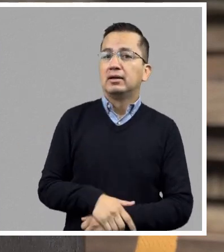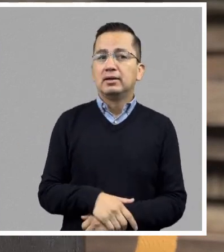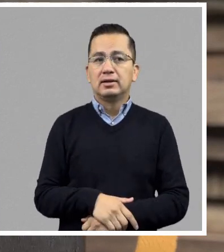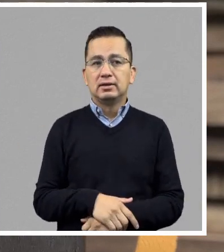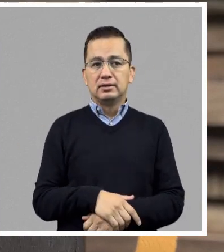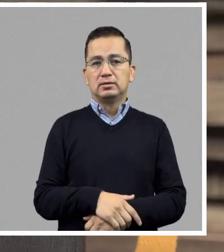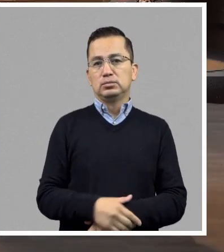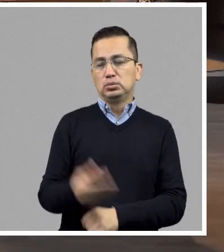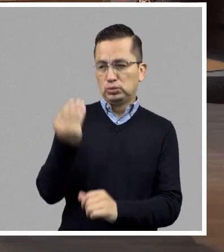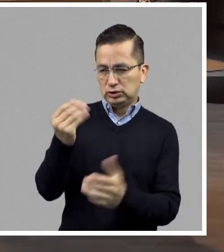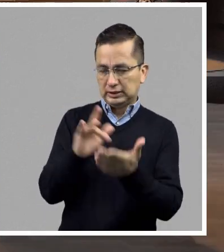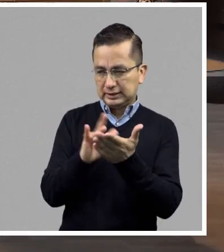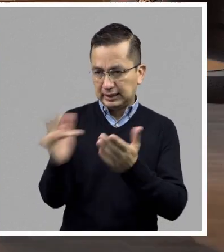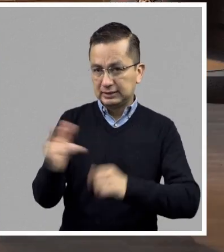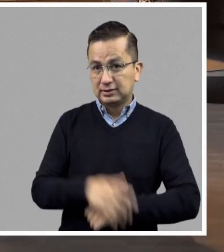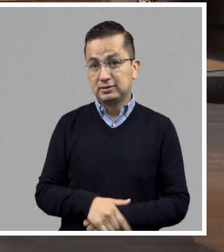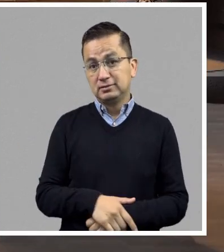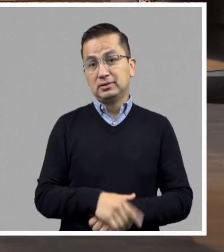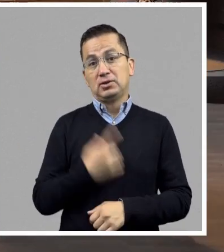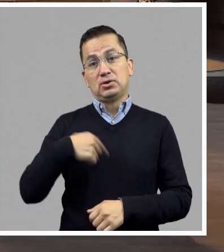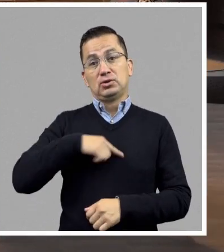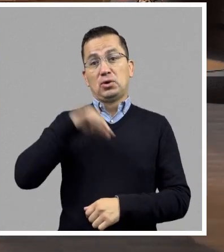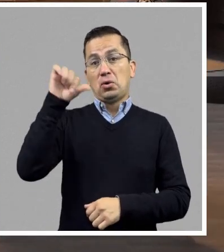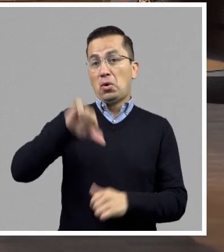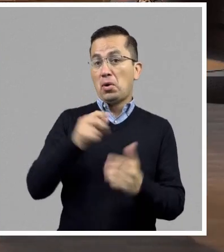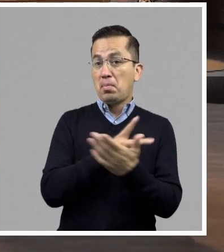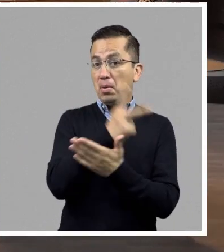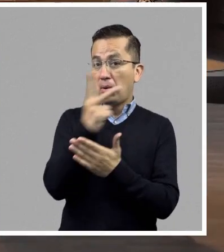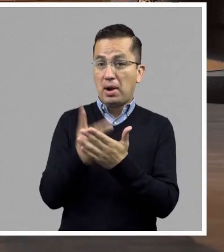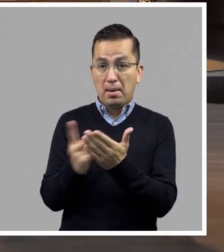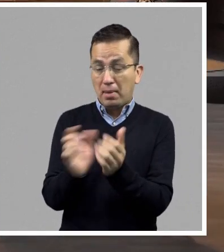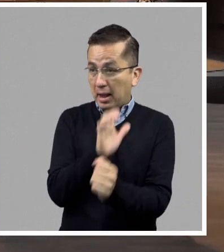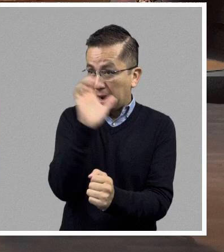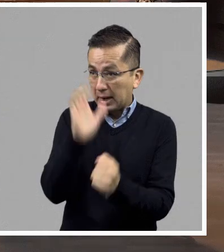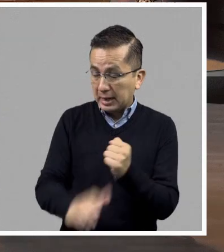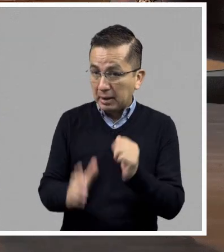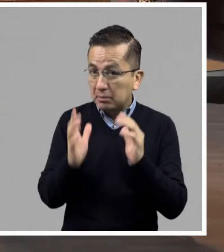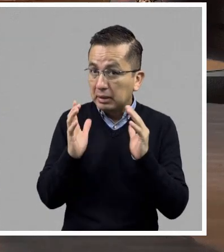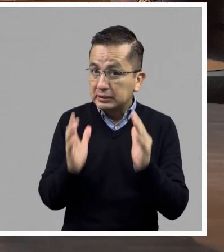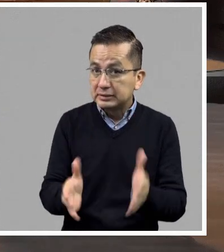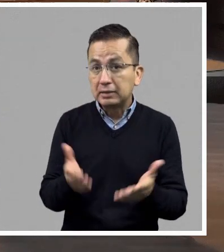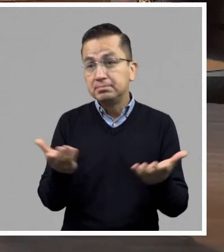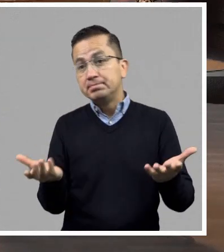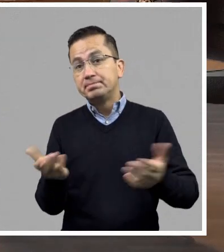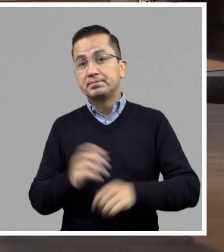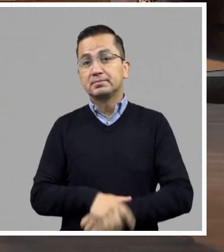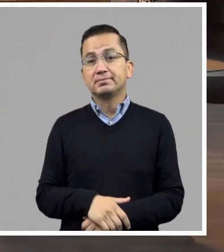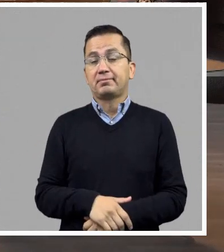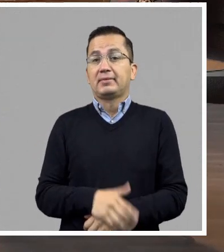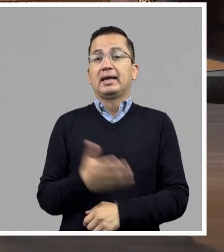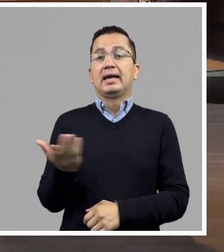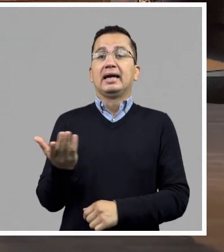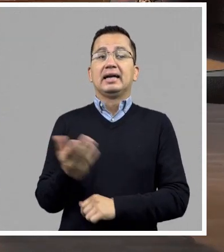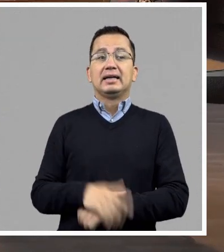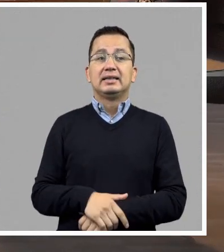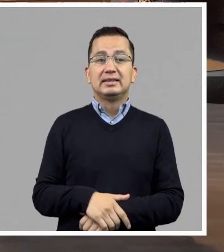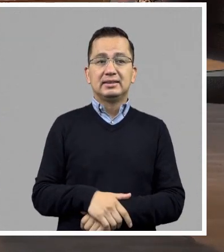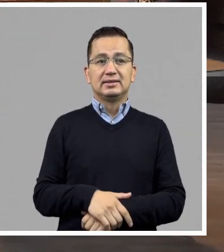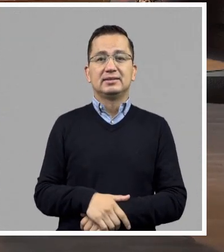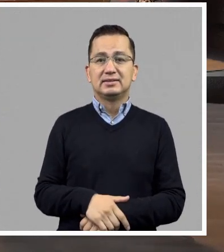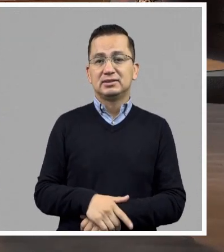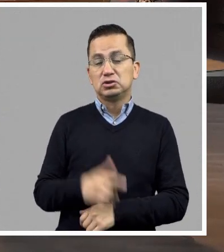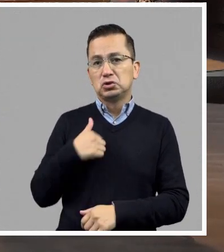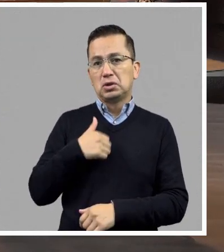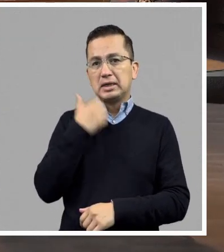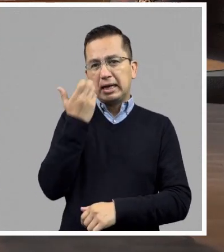así Oye mira pues muchas gracias hemos terminado con este programa este Bueno pues nada